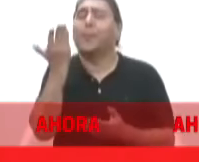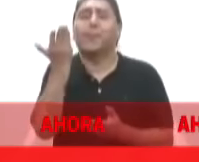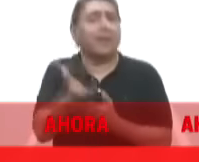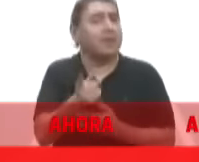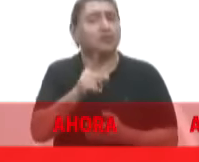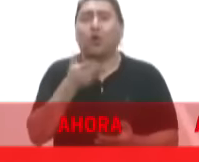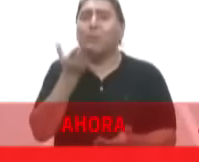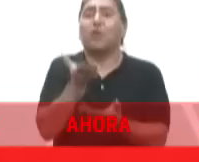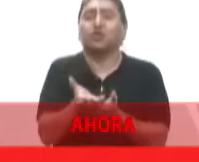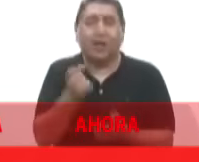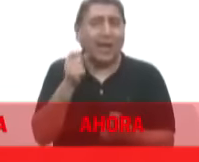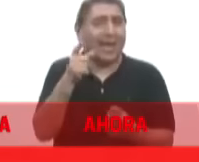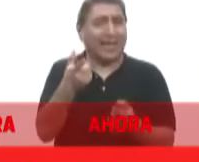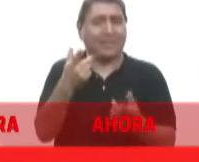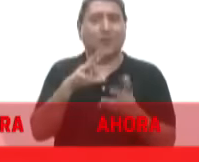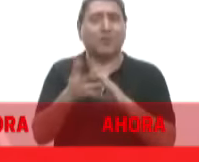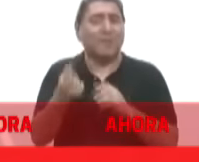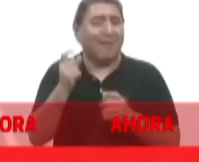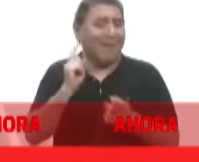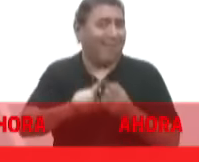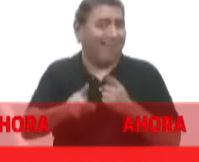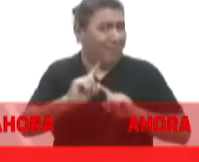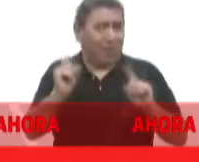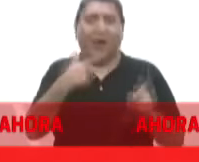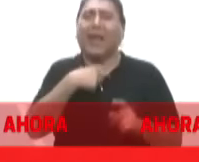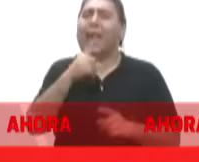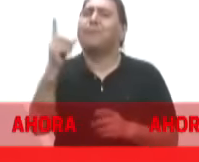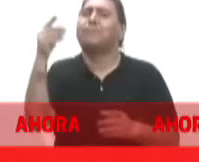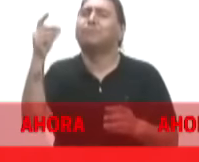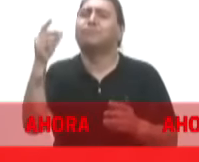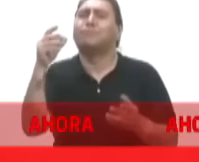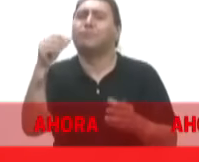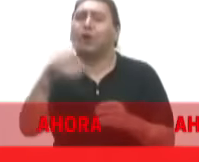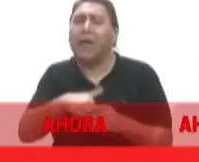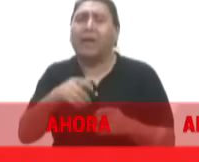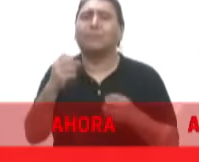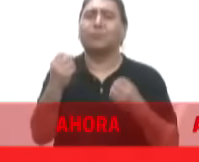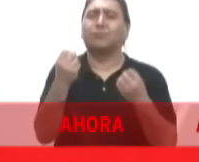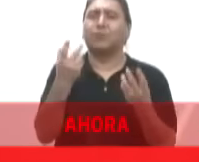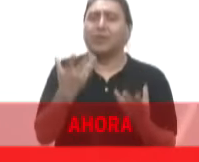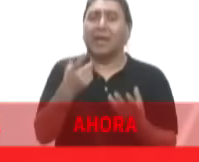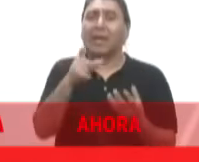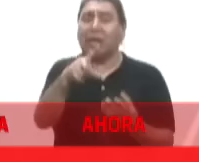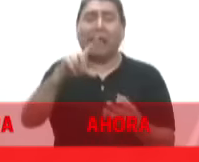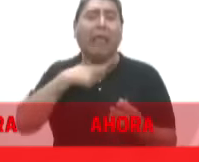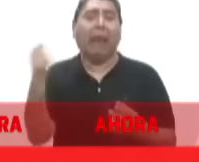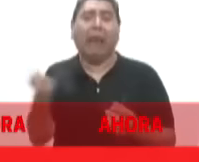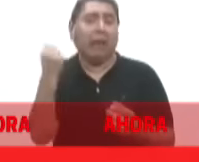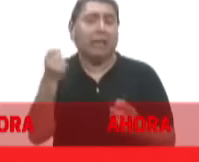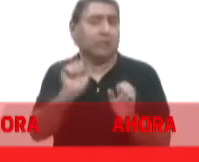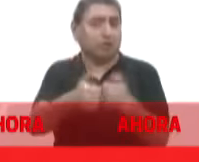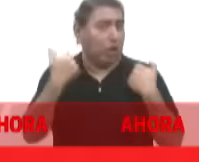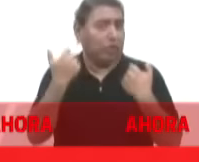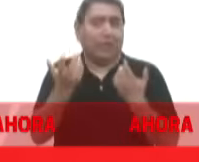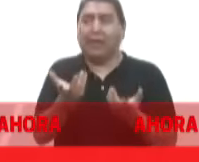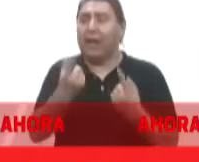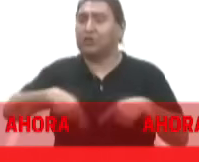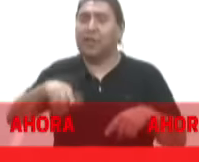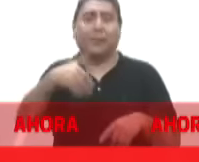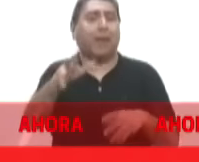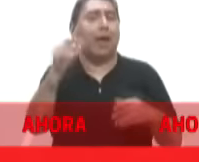votara nominalmente. ¿Saben cuál es el problema? ¿Por qué no se quiere votar nominalmente? Porque se quieren esconder. Quieren esconder los que van a